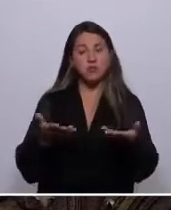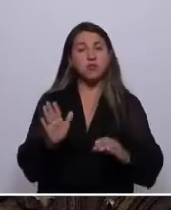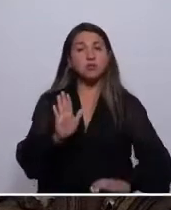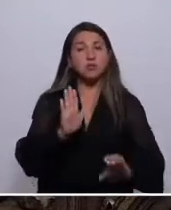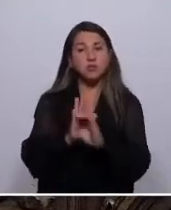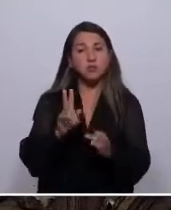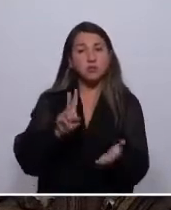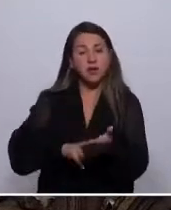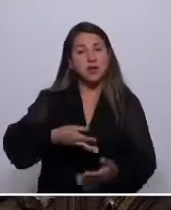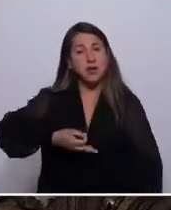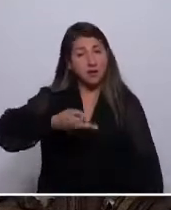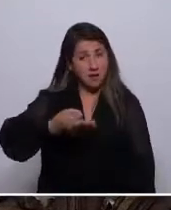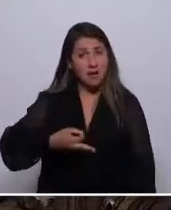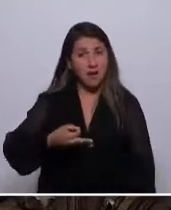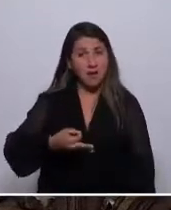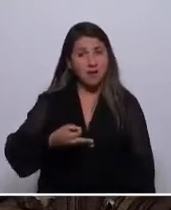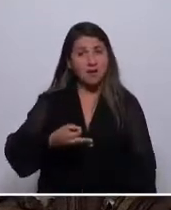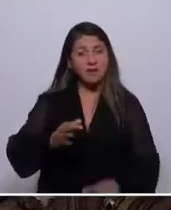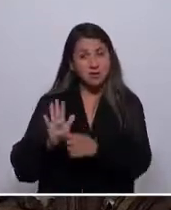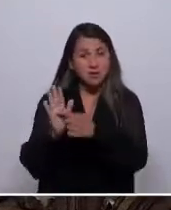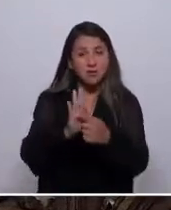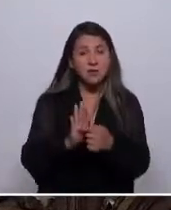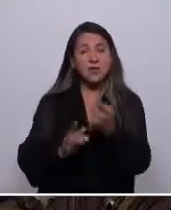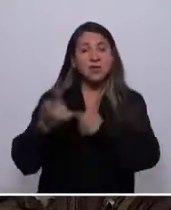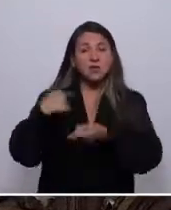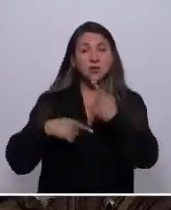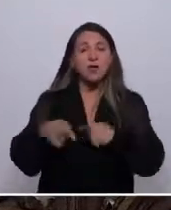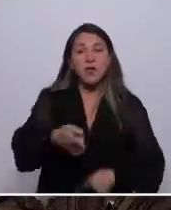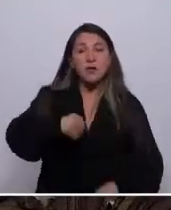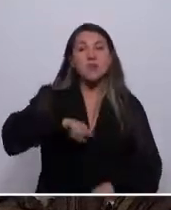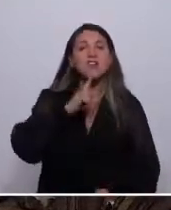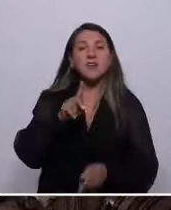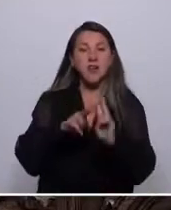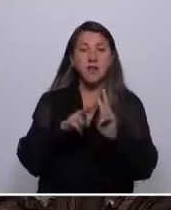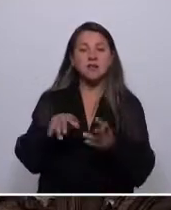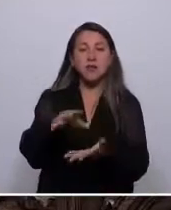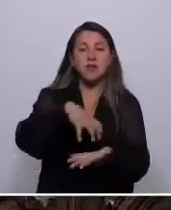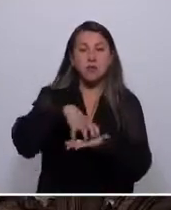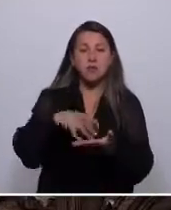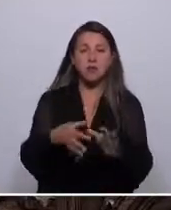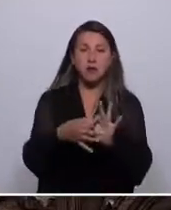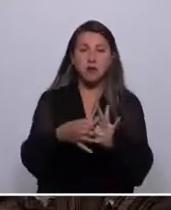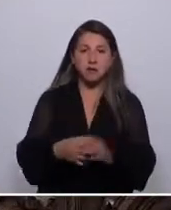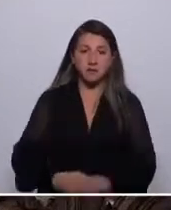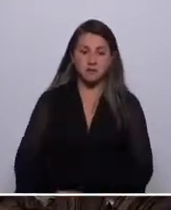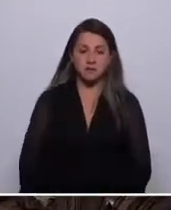será real si nos hace ver que la historia es nuestra y la hacen los pueblos. Gracias.